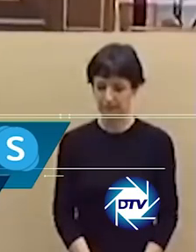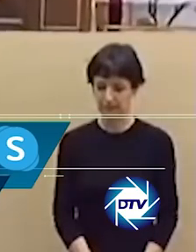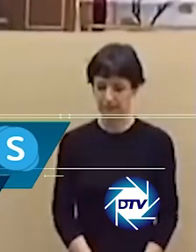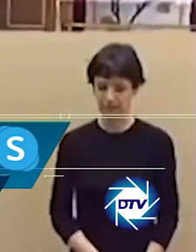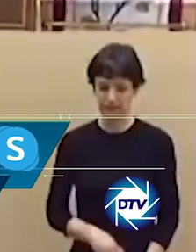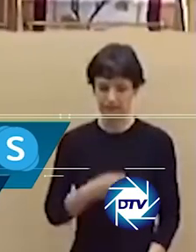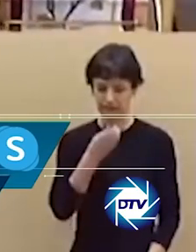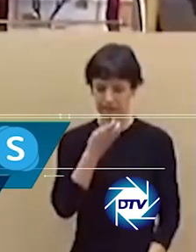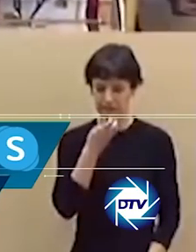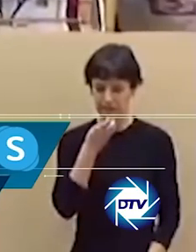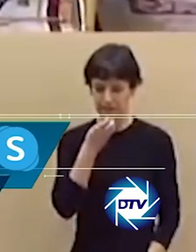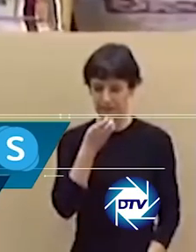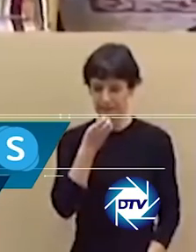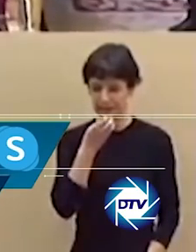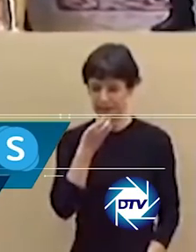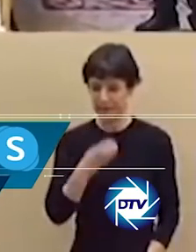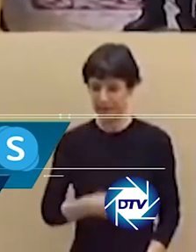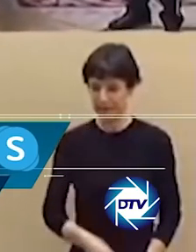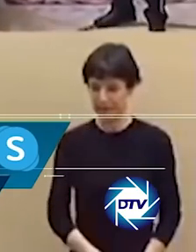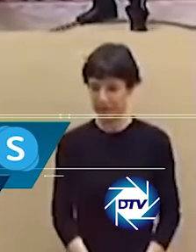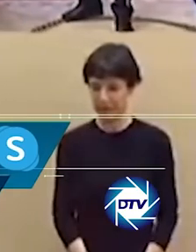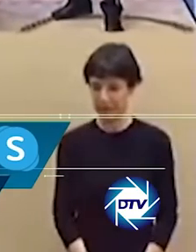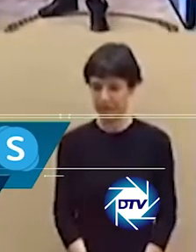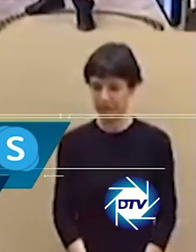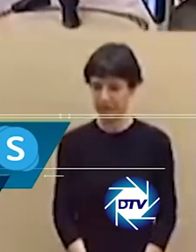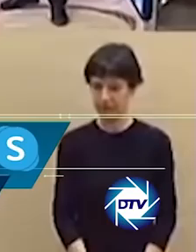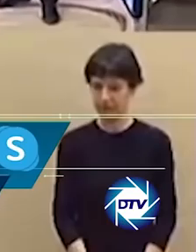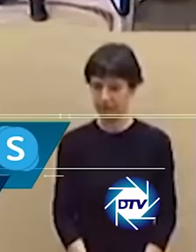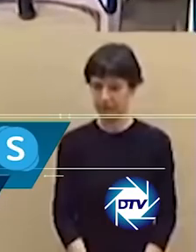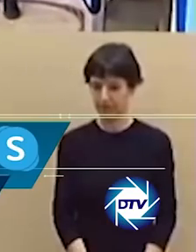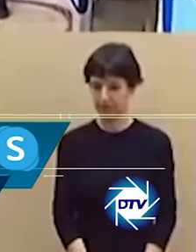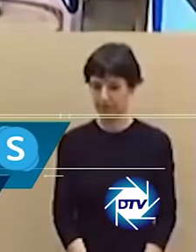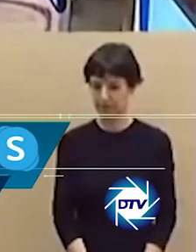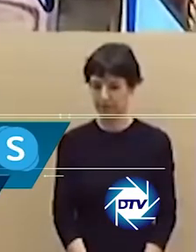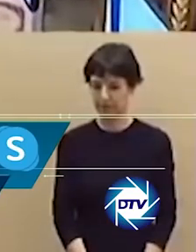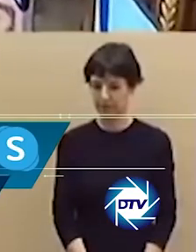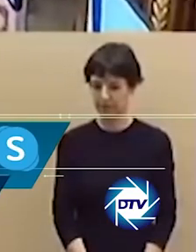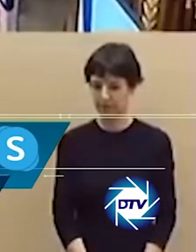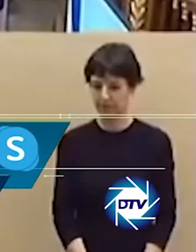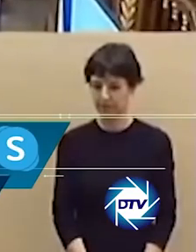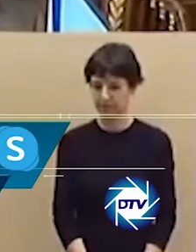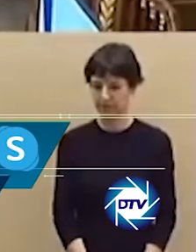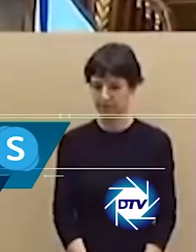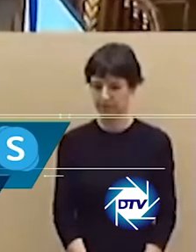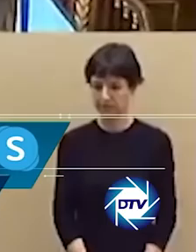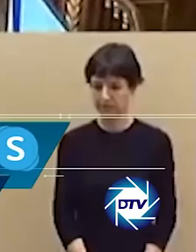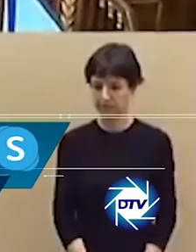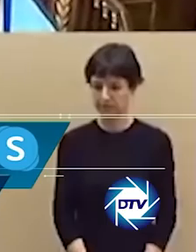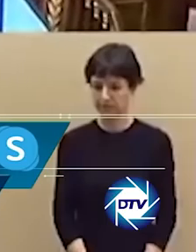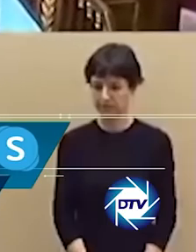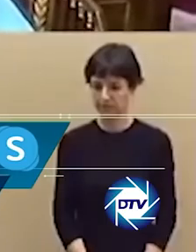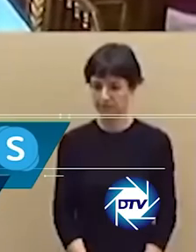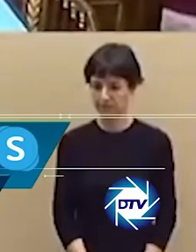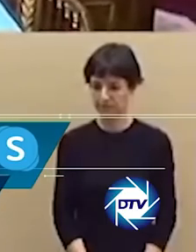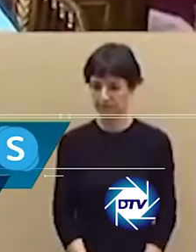y armamento. Bueno. Eso, no hay un valor añadido que haya logrado el señor Putin en 20 años en ese